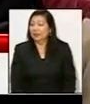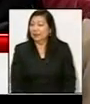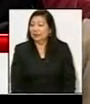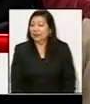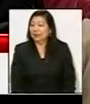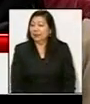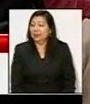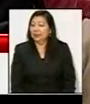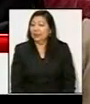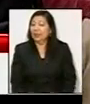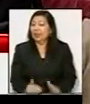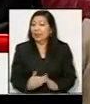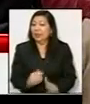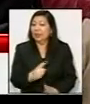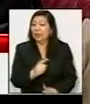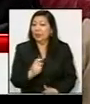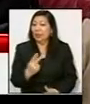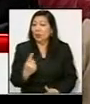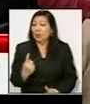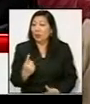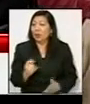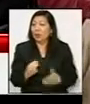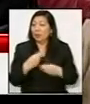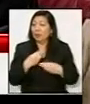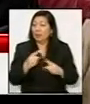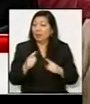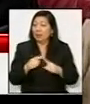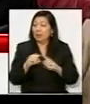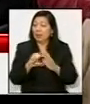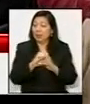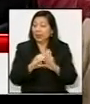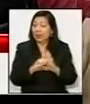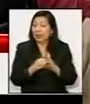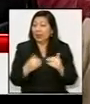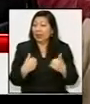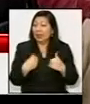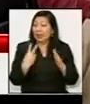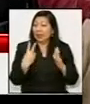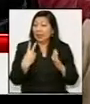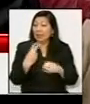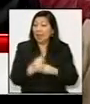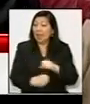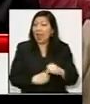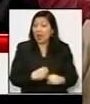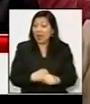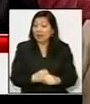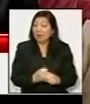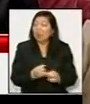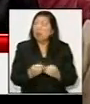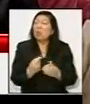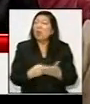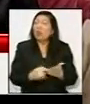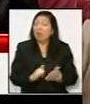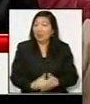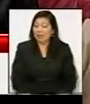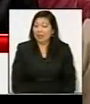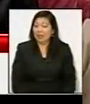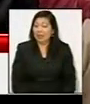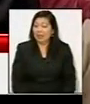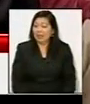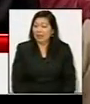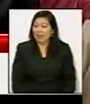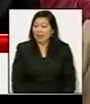el artículo 201 que hacen que los miembros del tribunal constitucional tengan siete años de gestión que se implique por qué